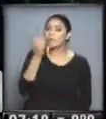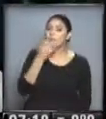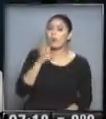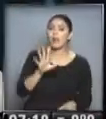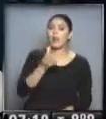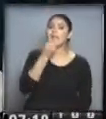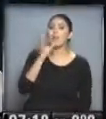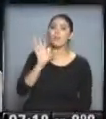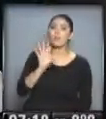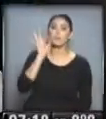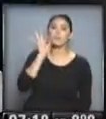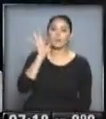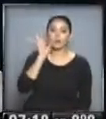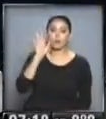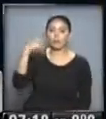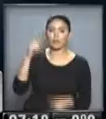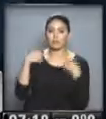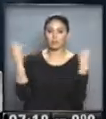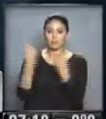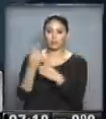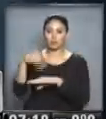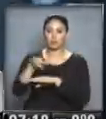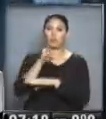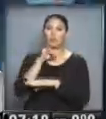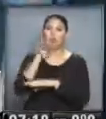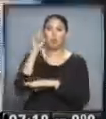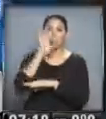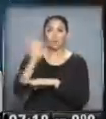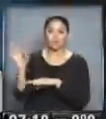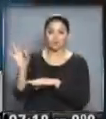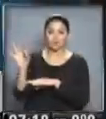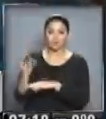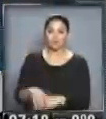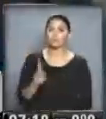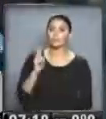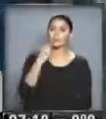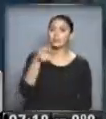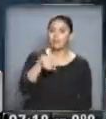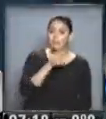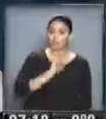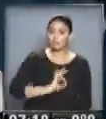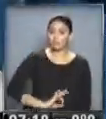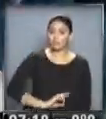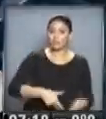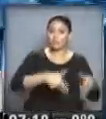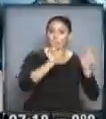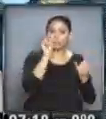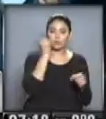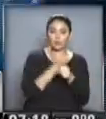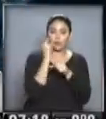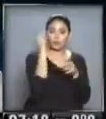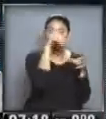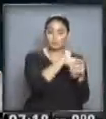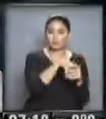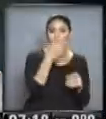testigo en el despacho de la fiscal en la calle Tucumán al 900. El encargado, que trabajaba en el edificio de Rabiniani